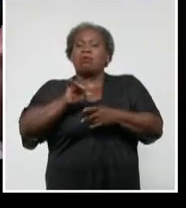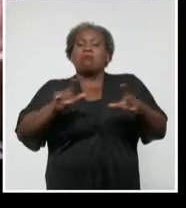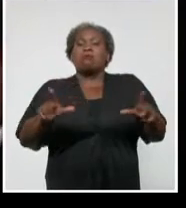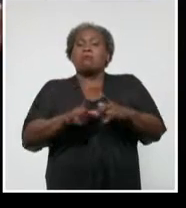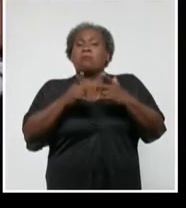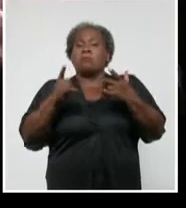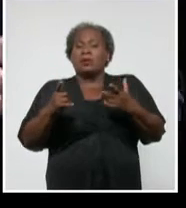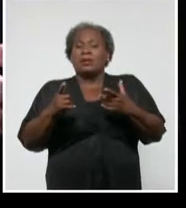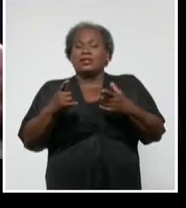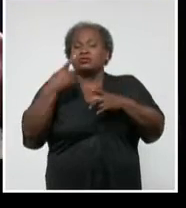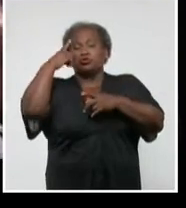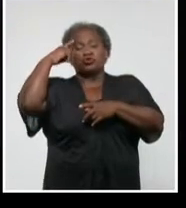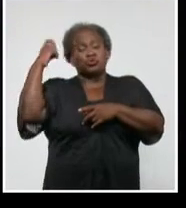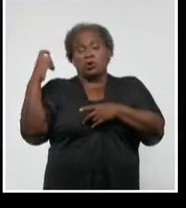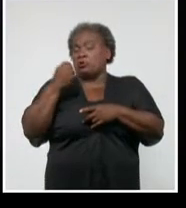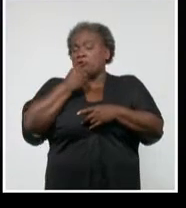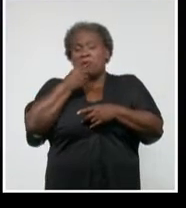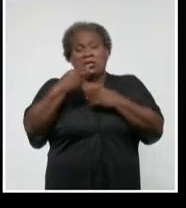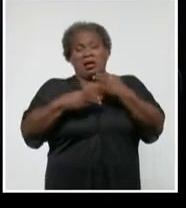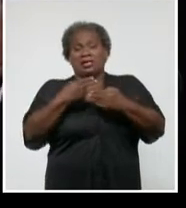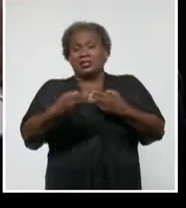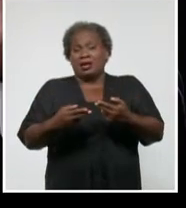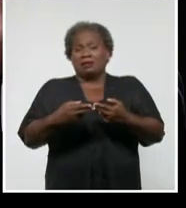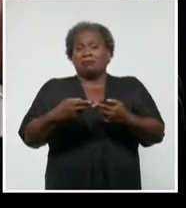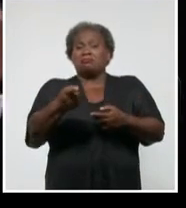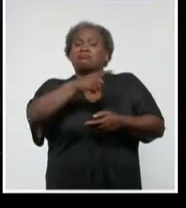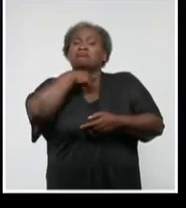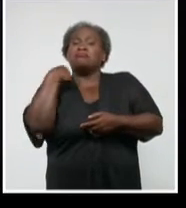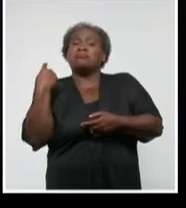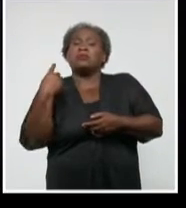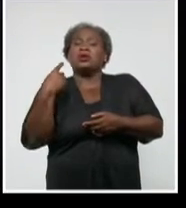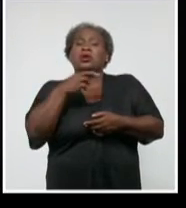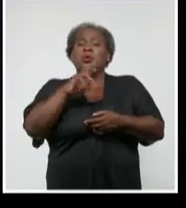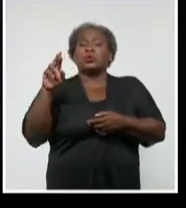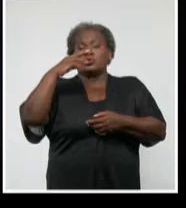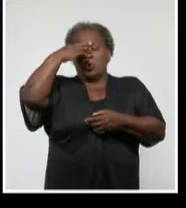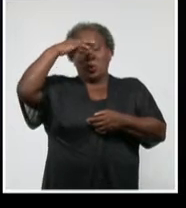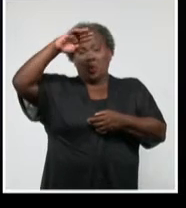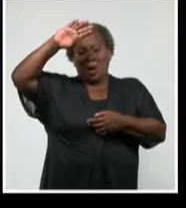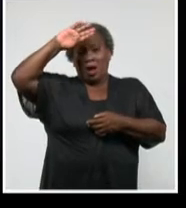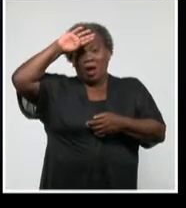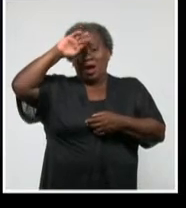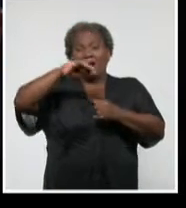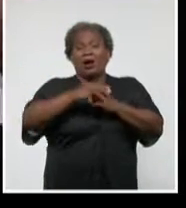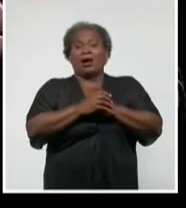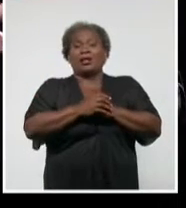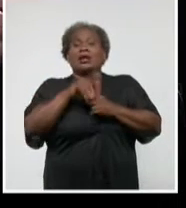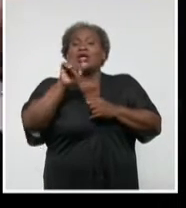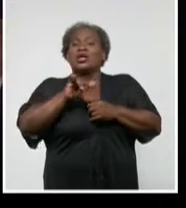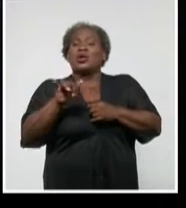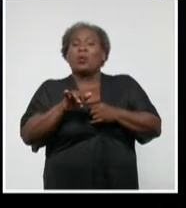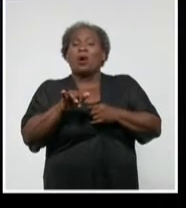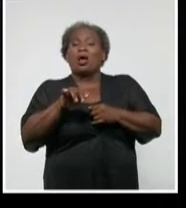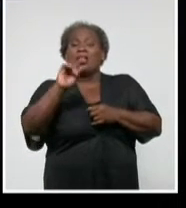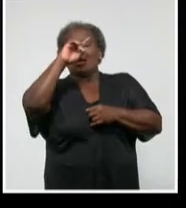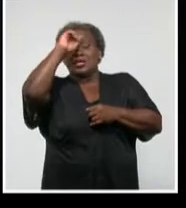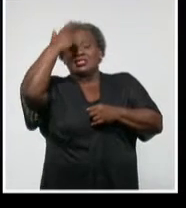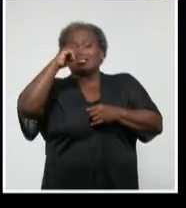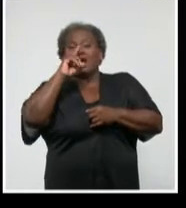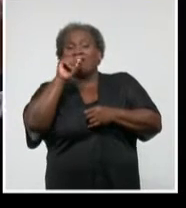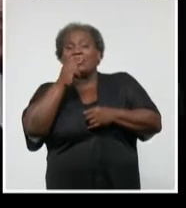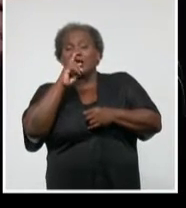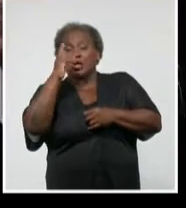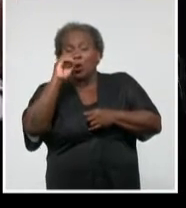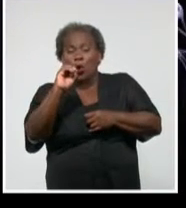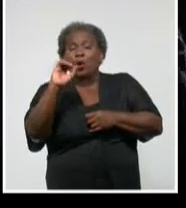metas irrealizables como derrocar la Revolución Cubana, el Gobierno de Reconciliación y Unidad Nacional Sandinista o la República Bolivariana de